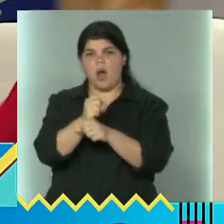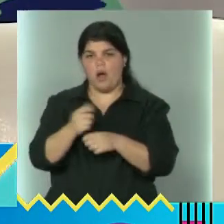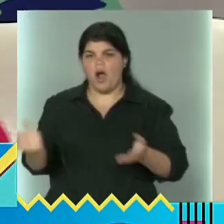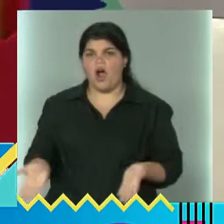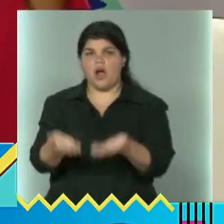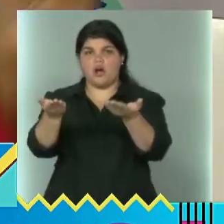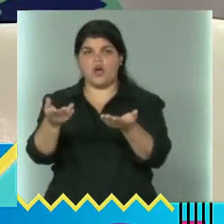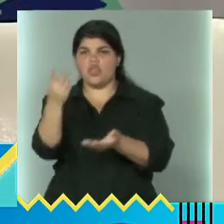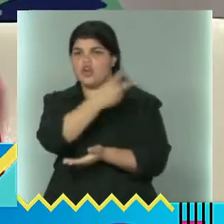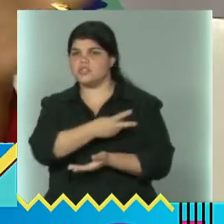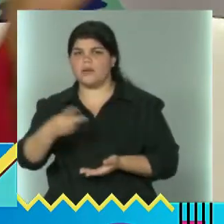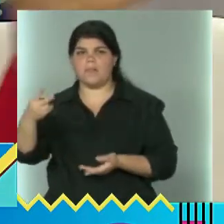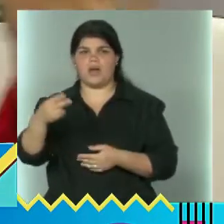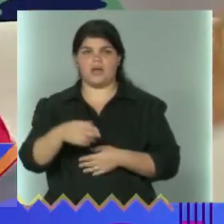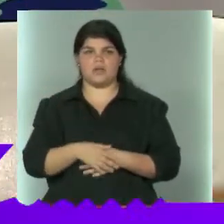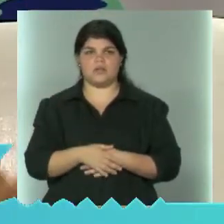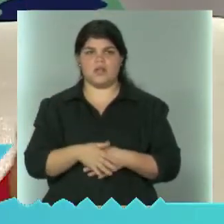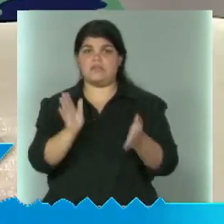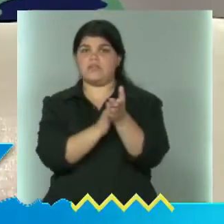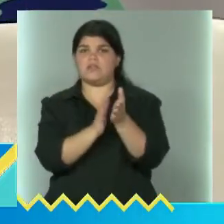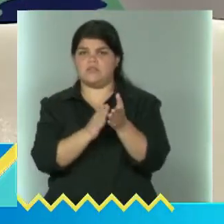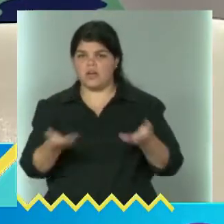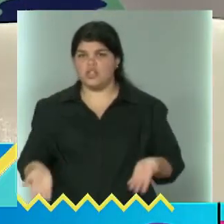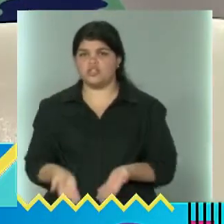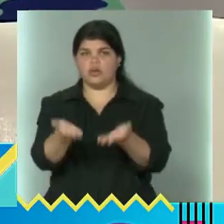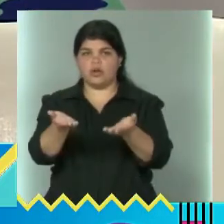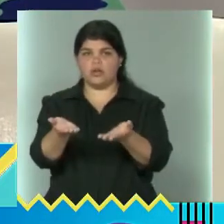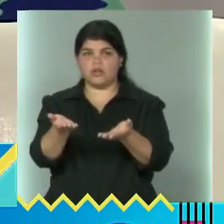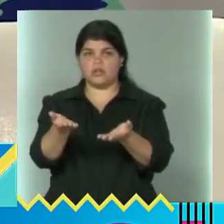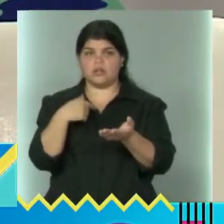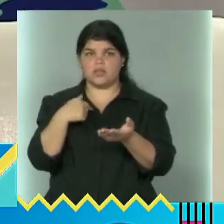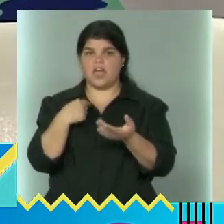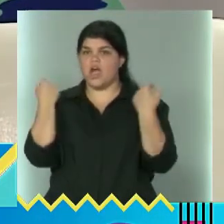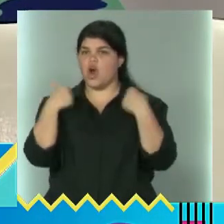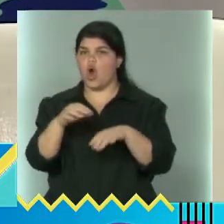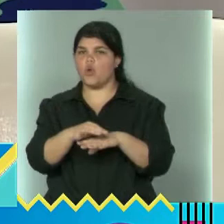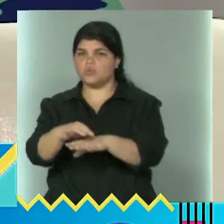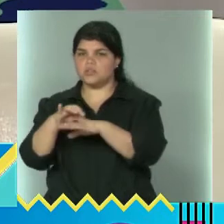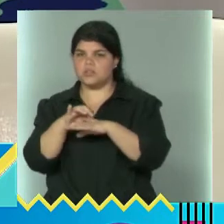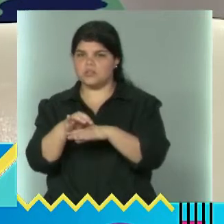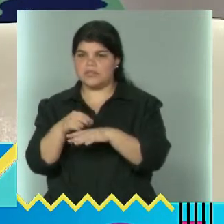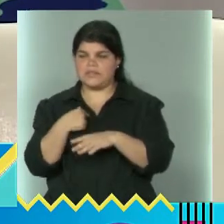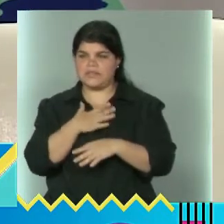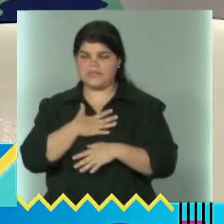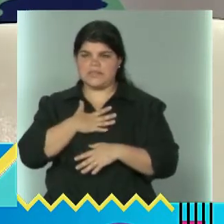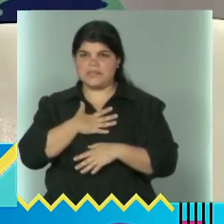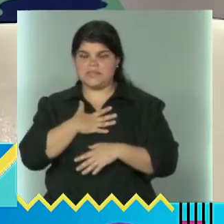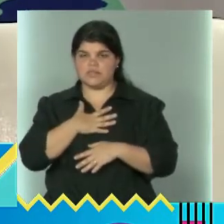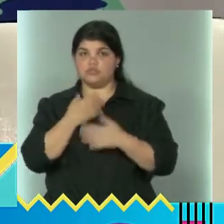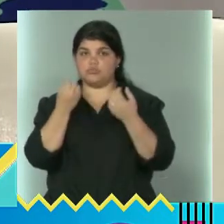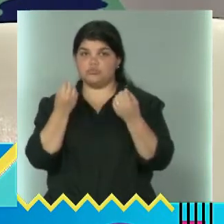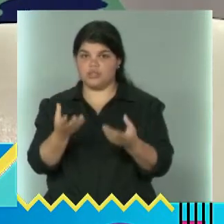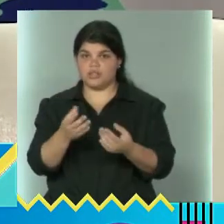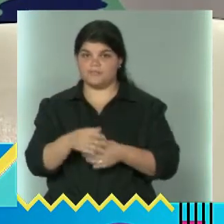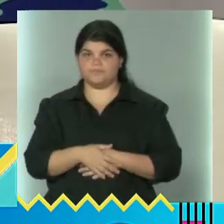en 2 semanas, certificación, ¿no? En coaching. Y a mí me da como una cosita porque el entrenamiento